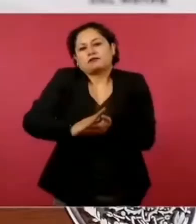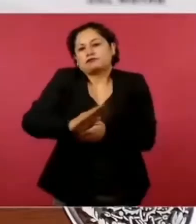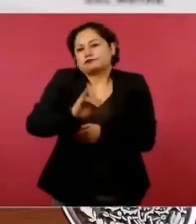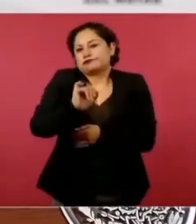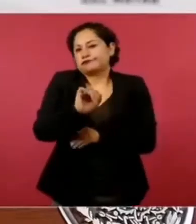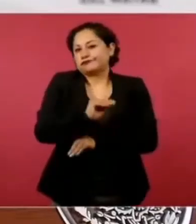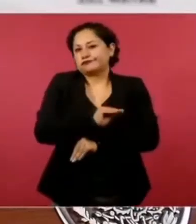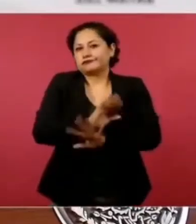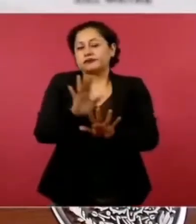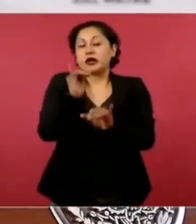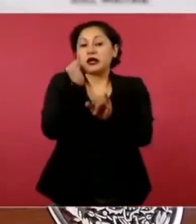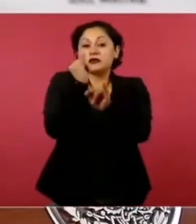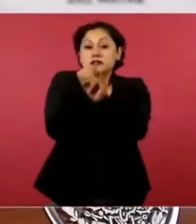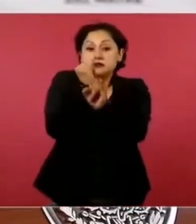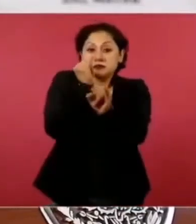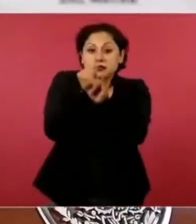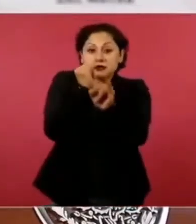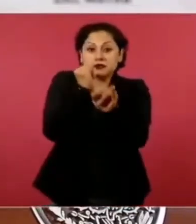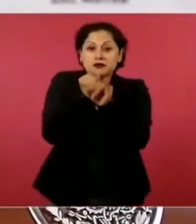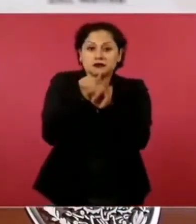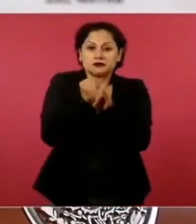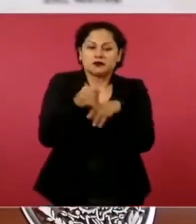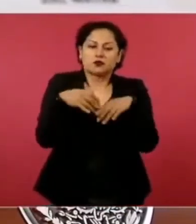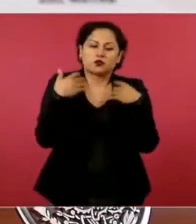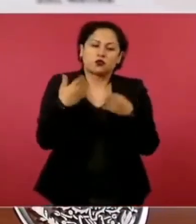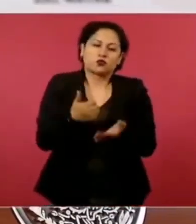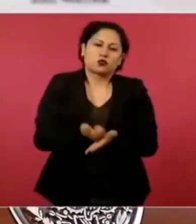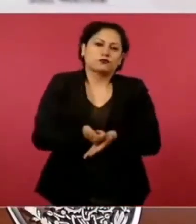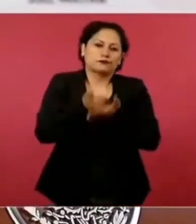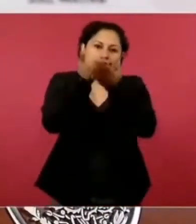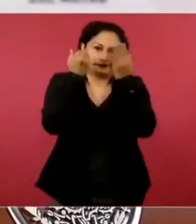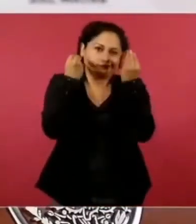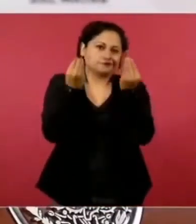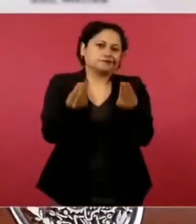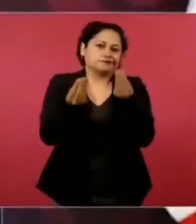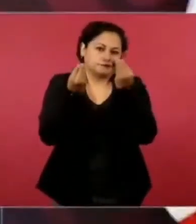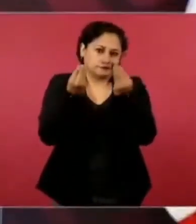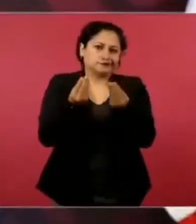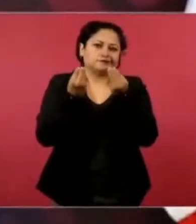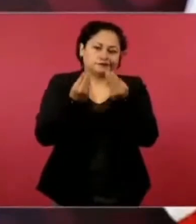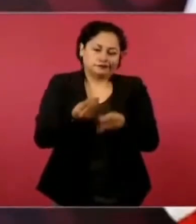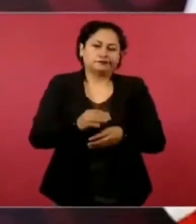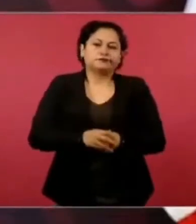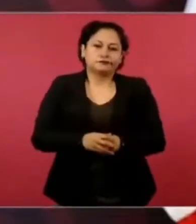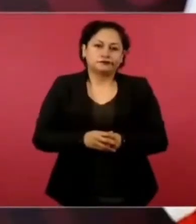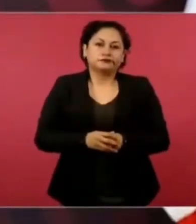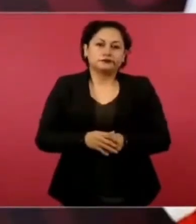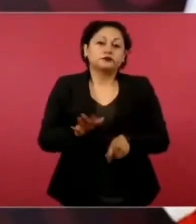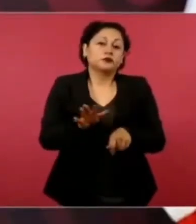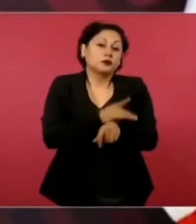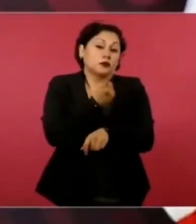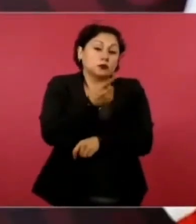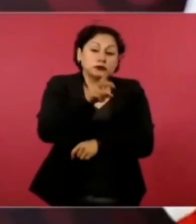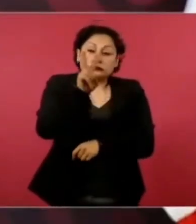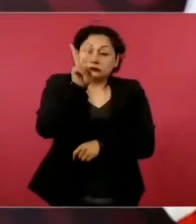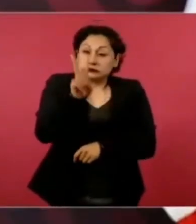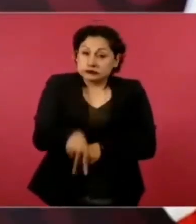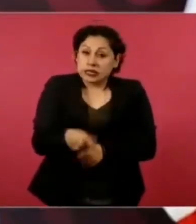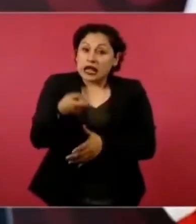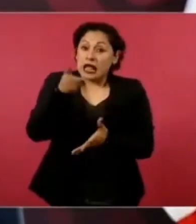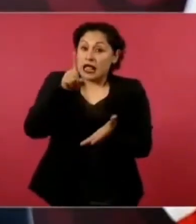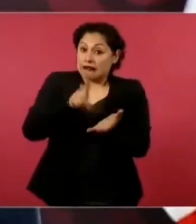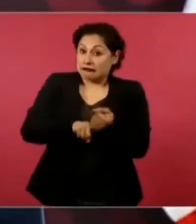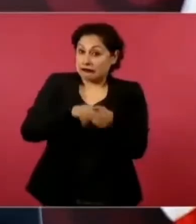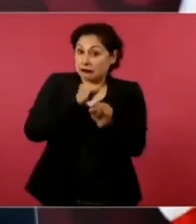lo del Internet. Es que hay unos periodistas, un día voy a hacer